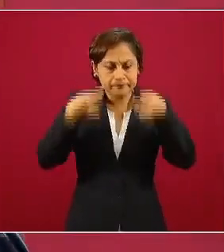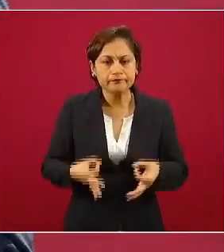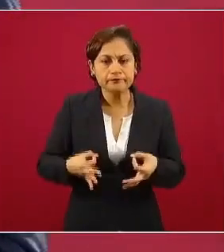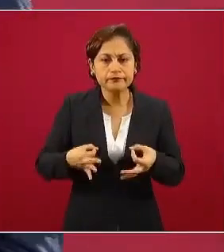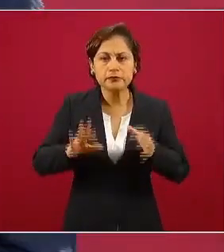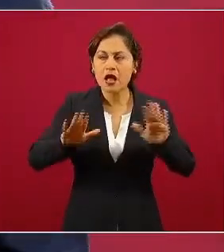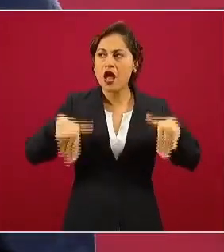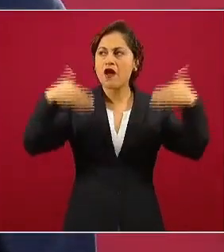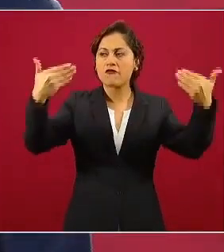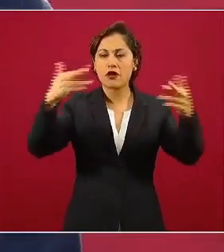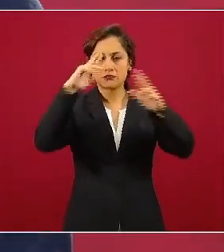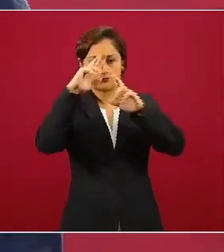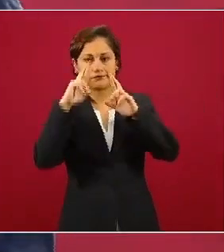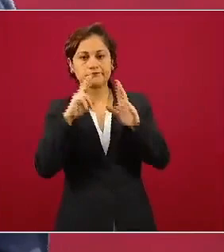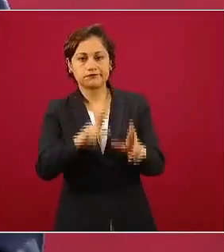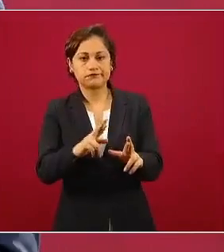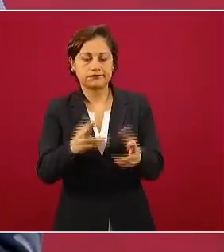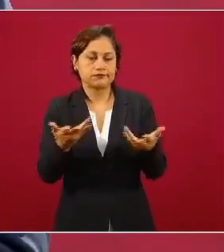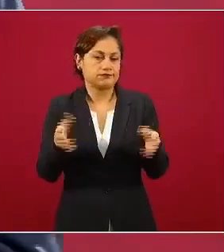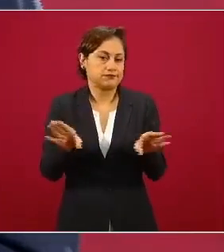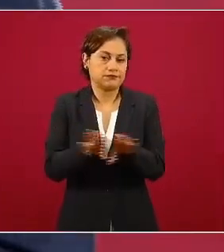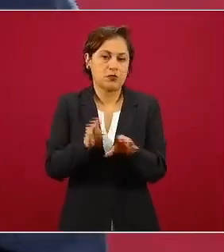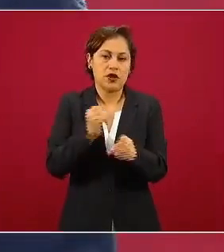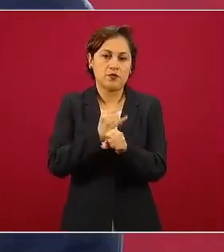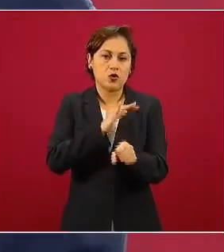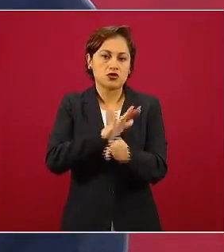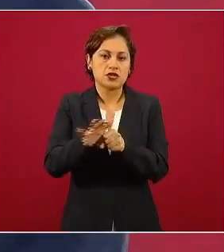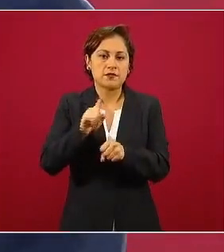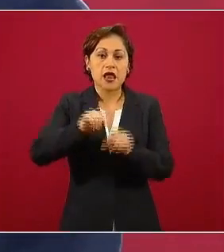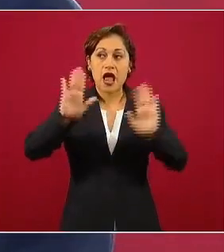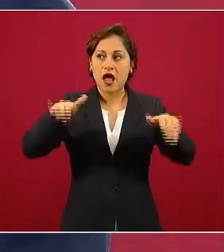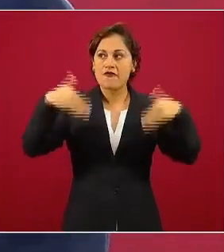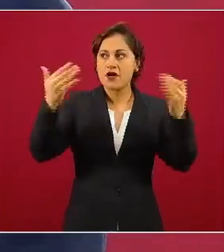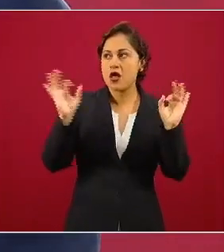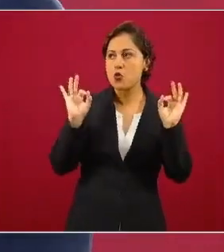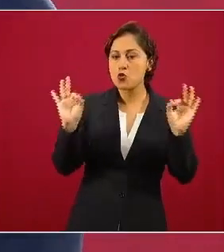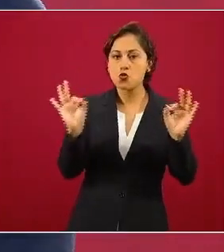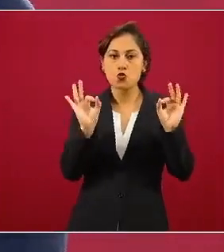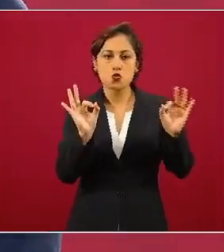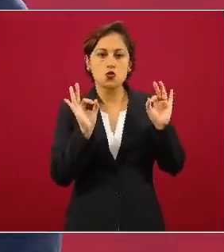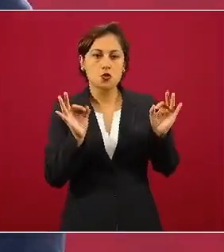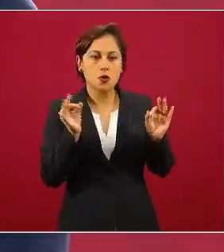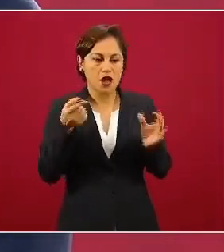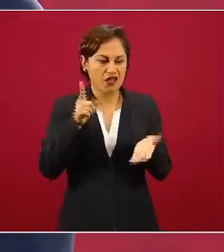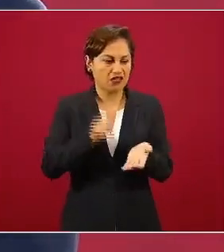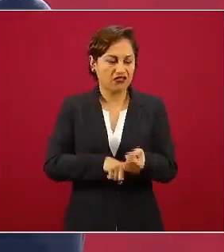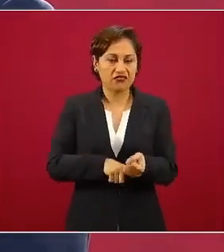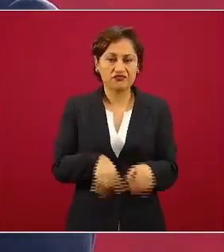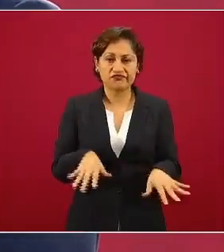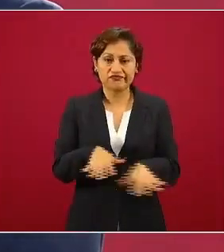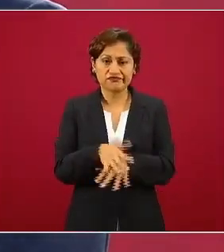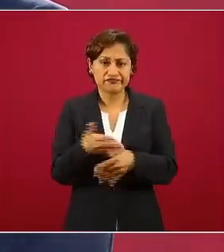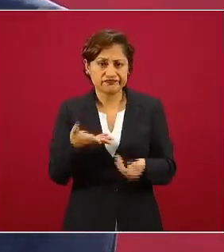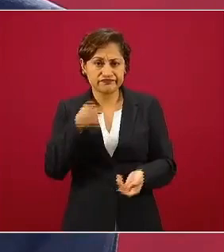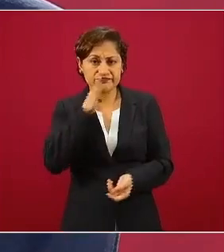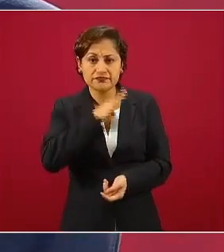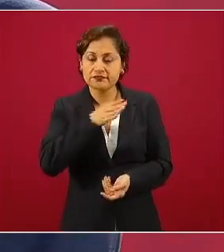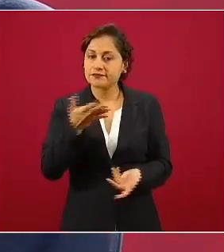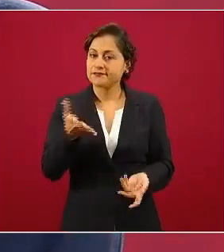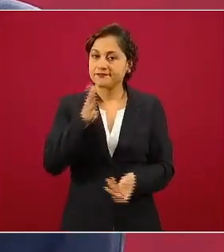No se puede ser candil de la calle y oscuridad de la casa. Además, yo tengo la